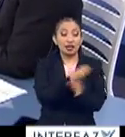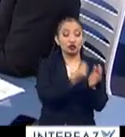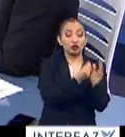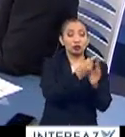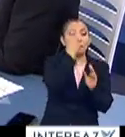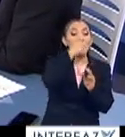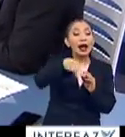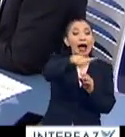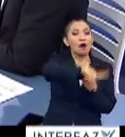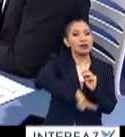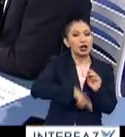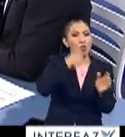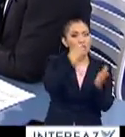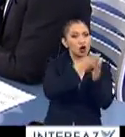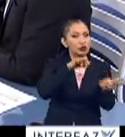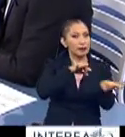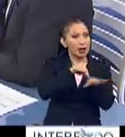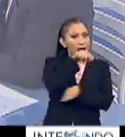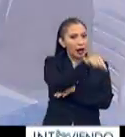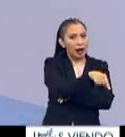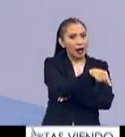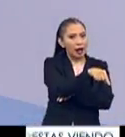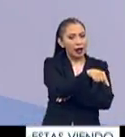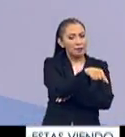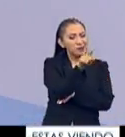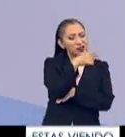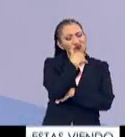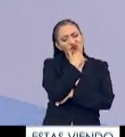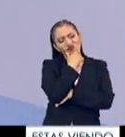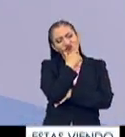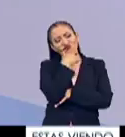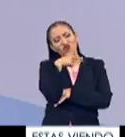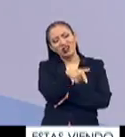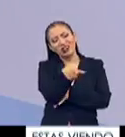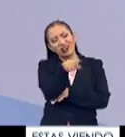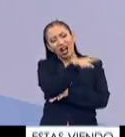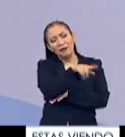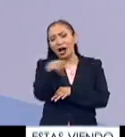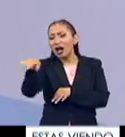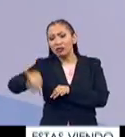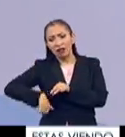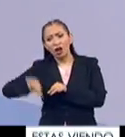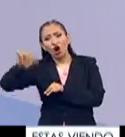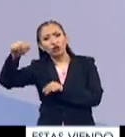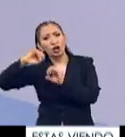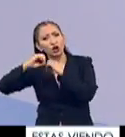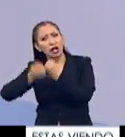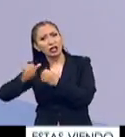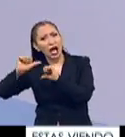para servidores públicos. Pero una cosa que nos dábamos cuenta es que había más interés también por